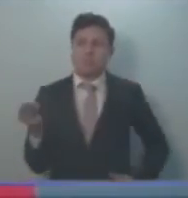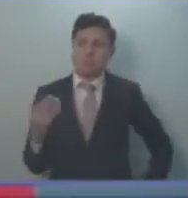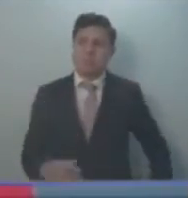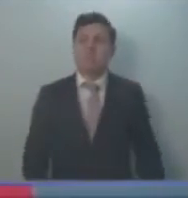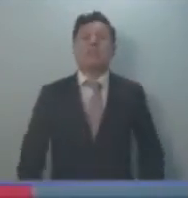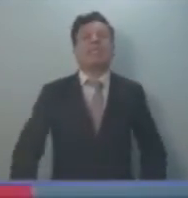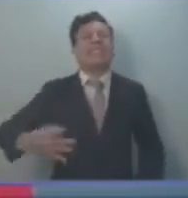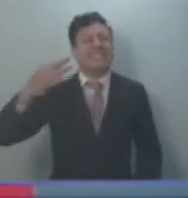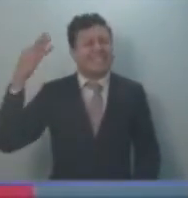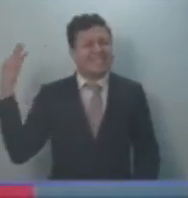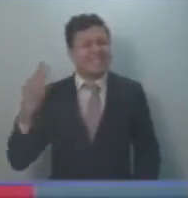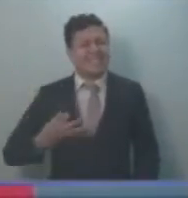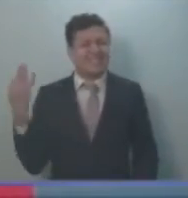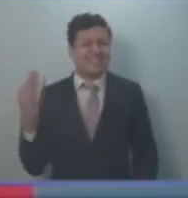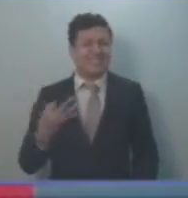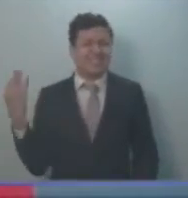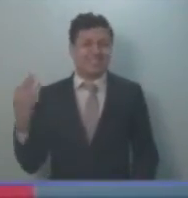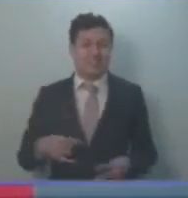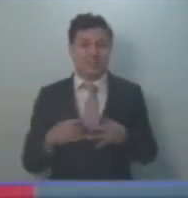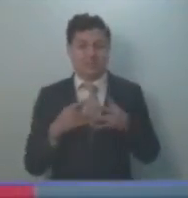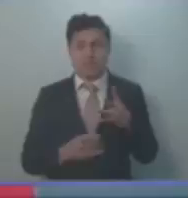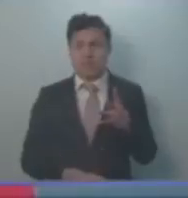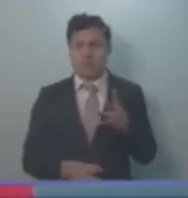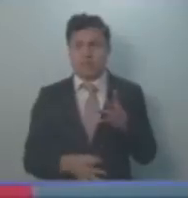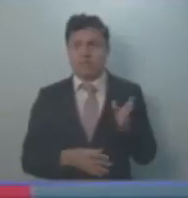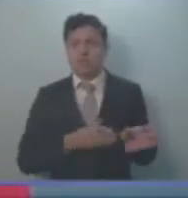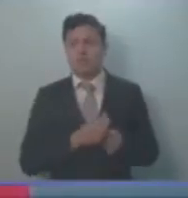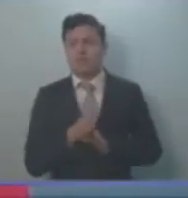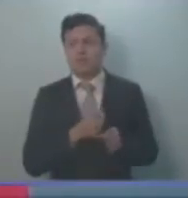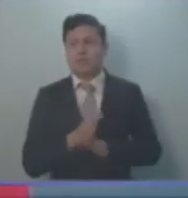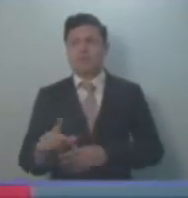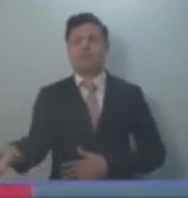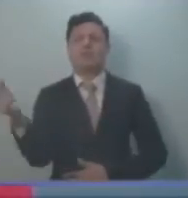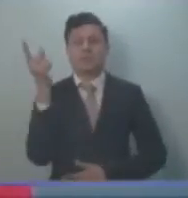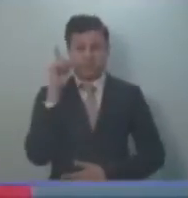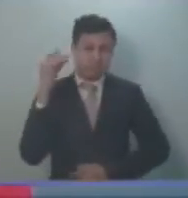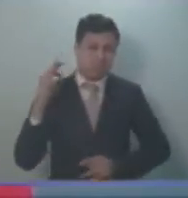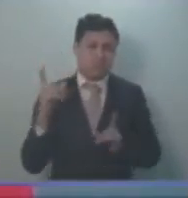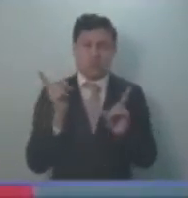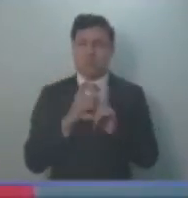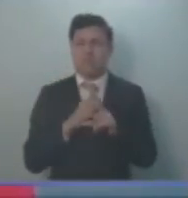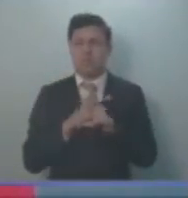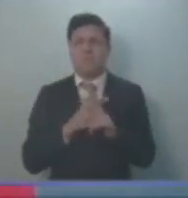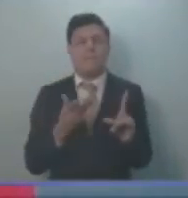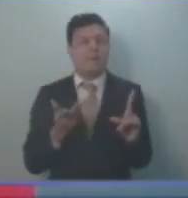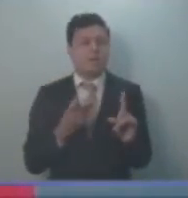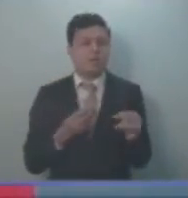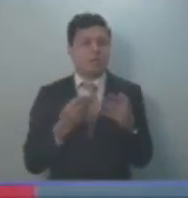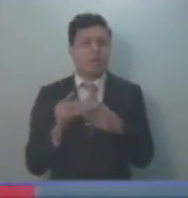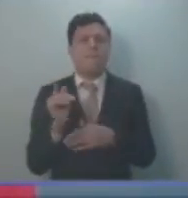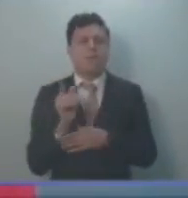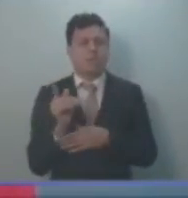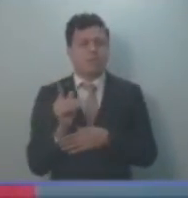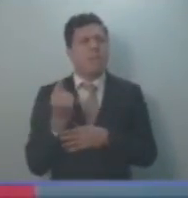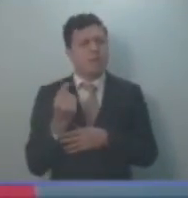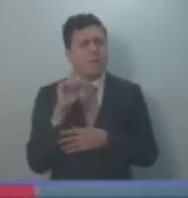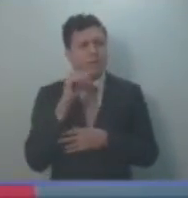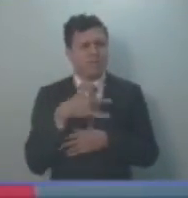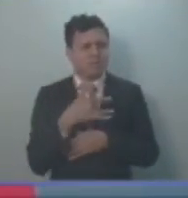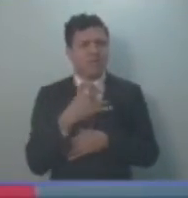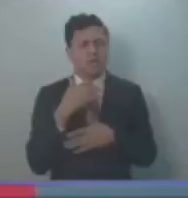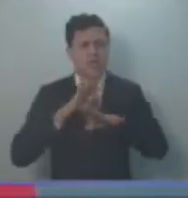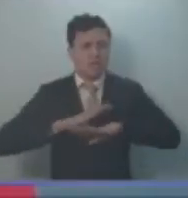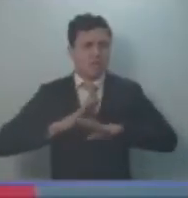vuelve necesario reformar la ley de la carrera docente, a fin de otorgar estabilidad laboral